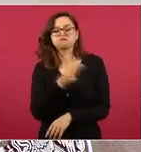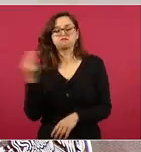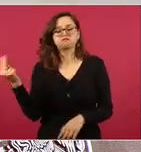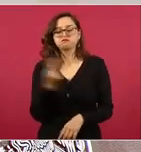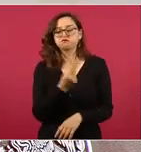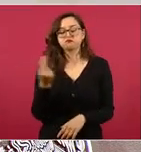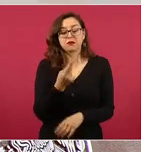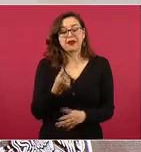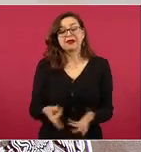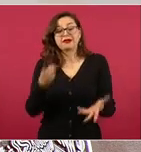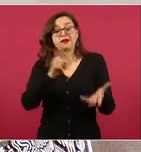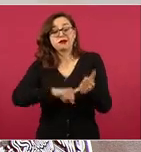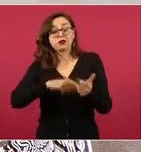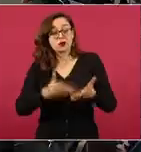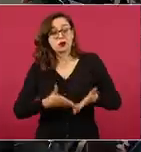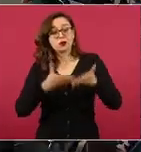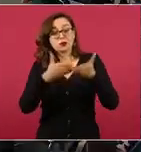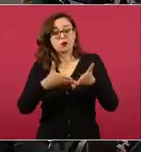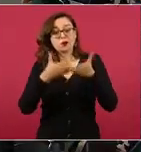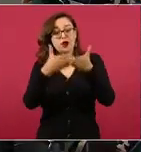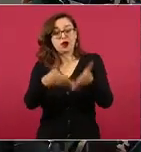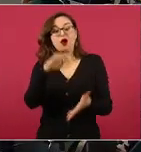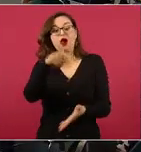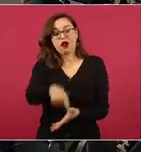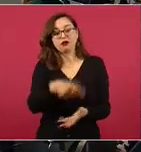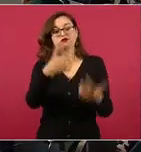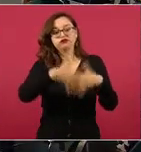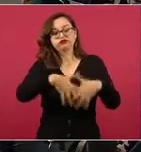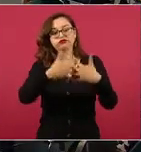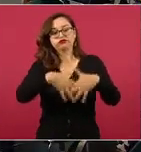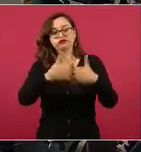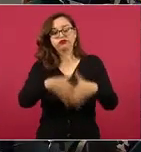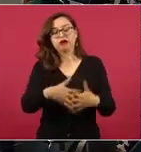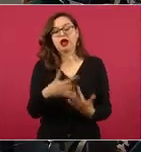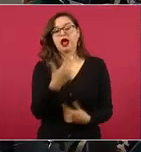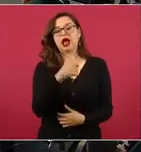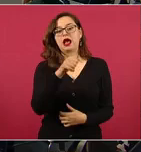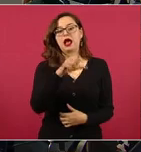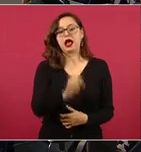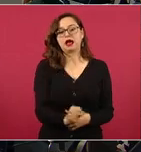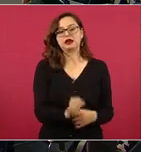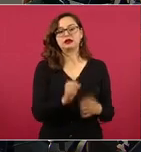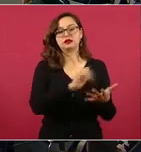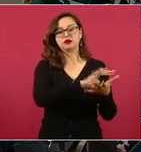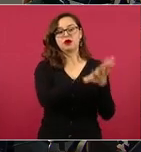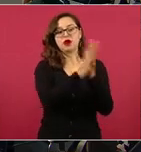el proceso de congelamiento del gas y se exporta.